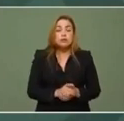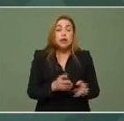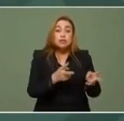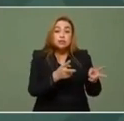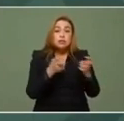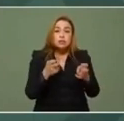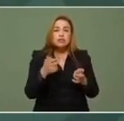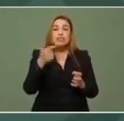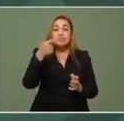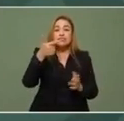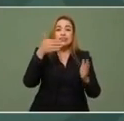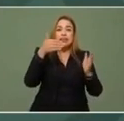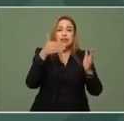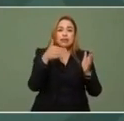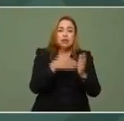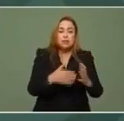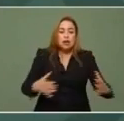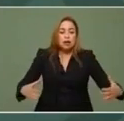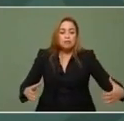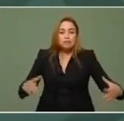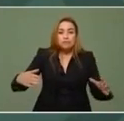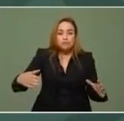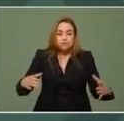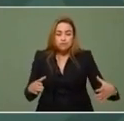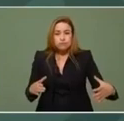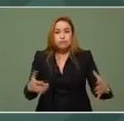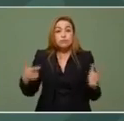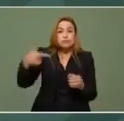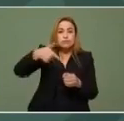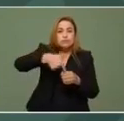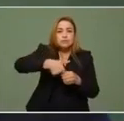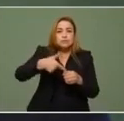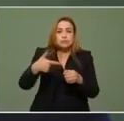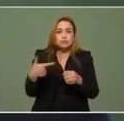7,000 barriles de gasolinas.